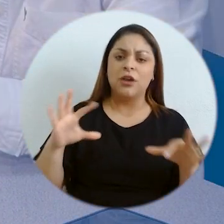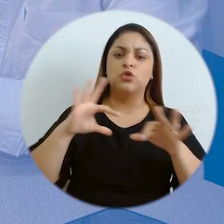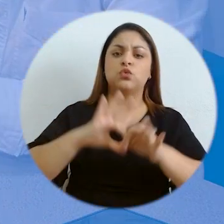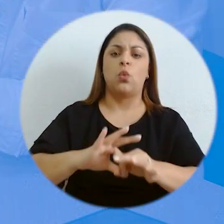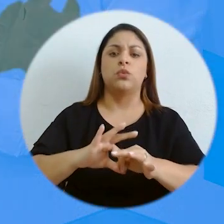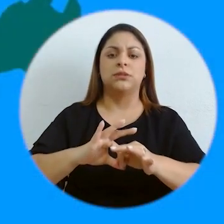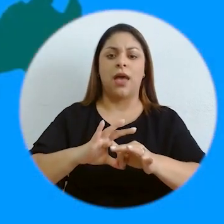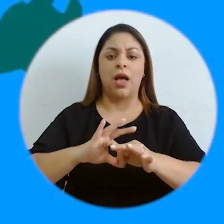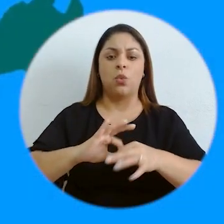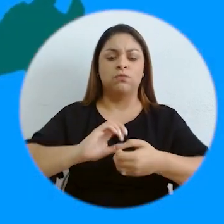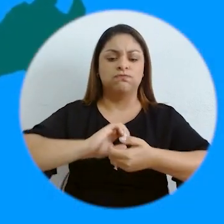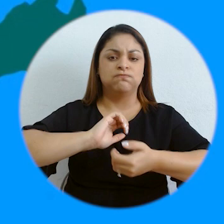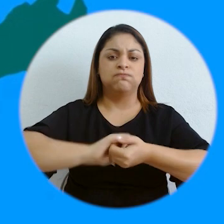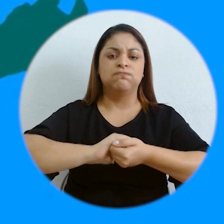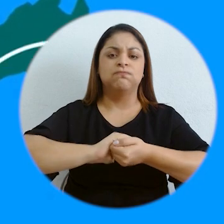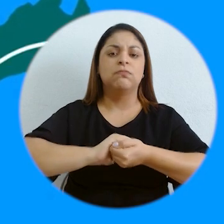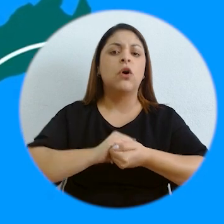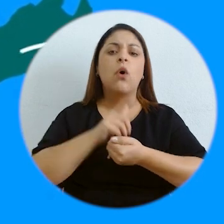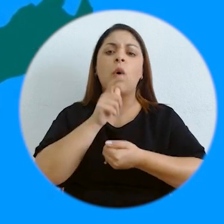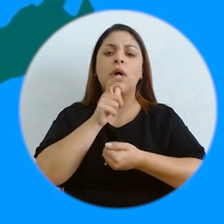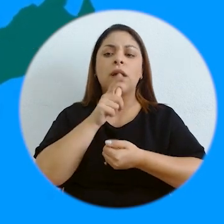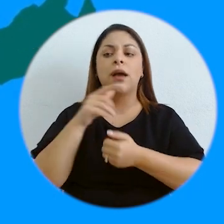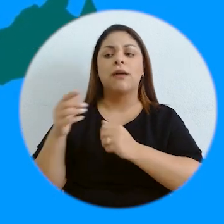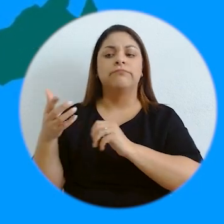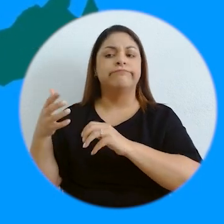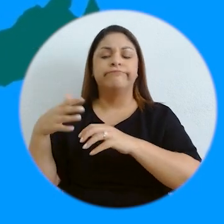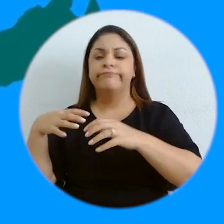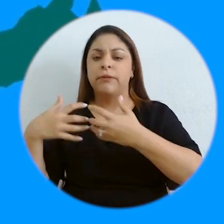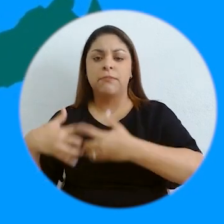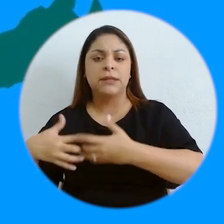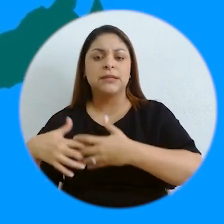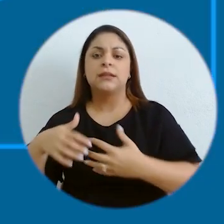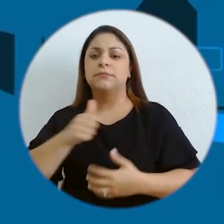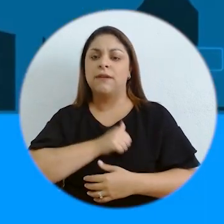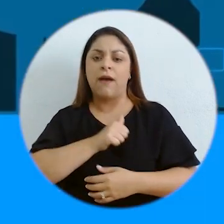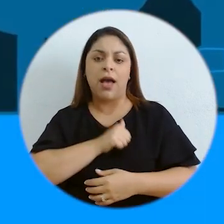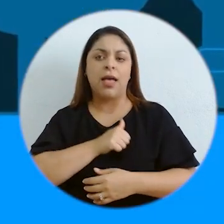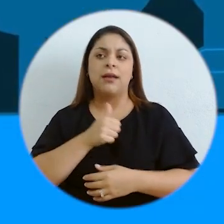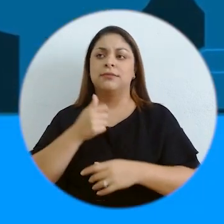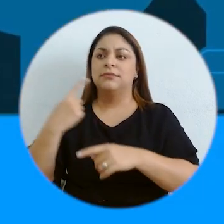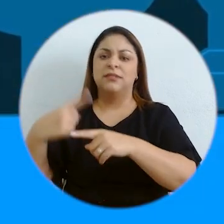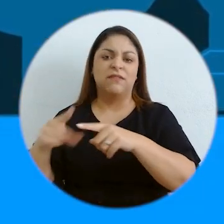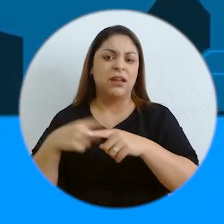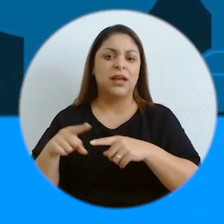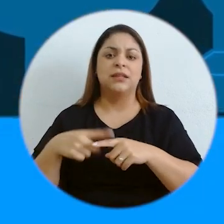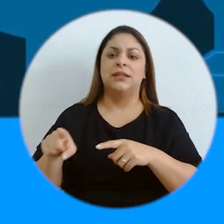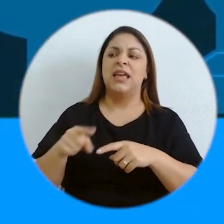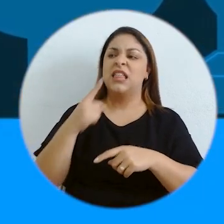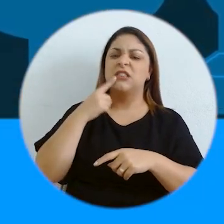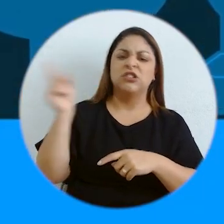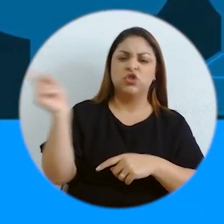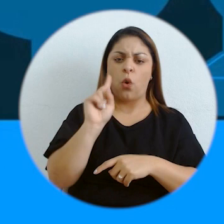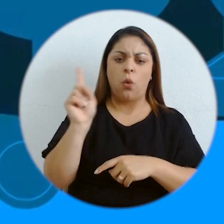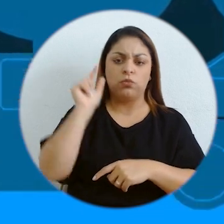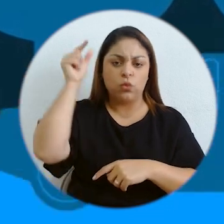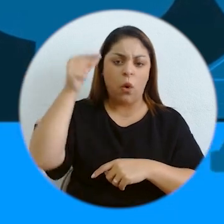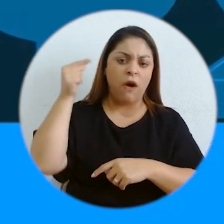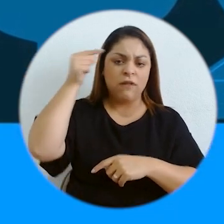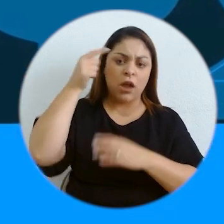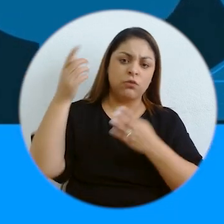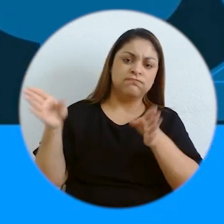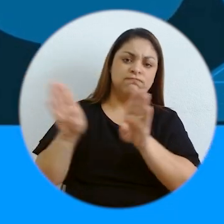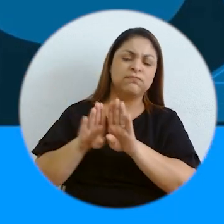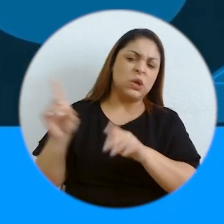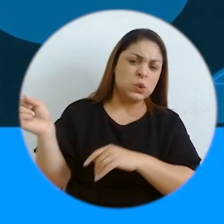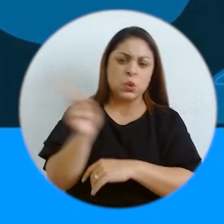red, trabaja con el sector privado, con otros actores sociales y le dice que no por ahí y se opone y a